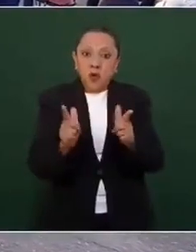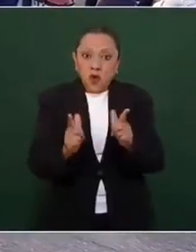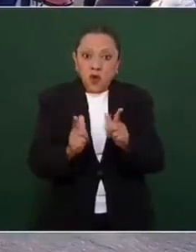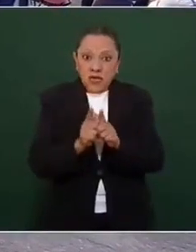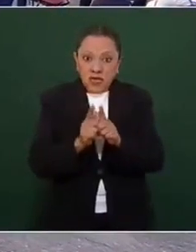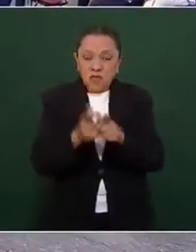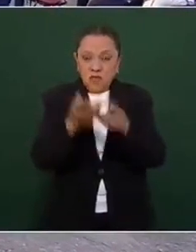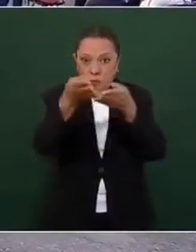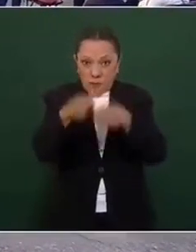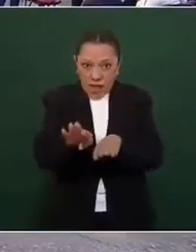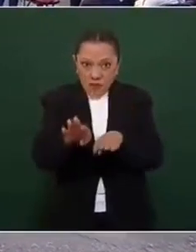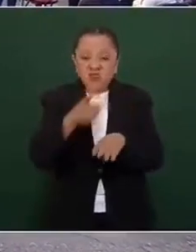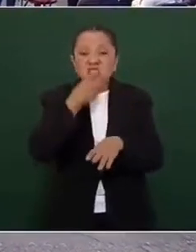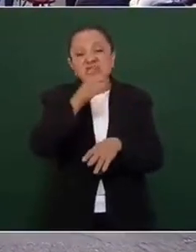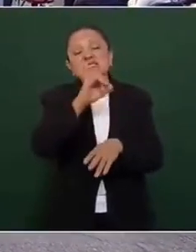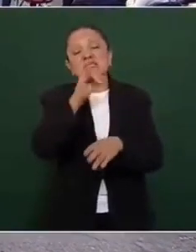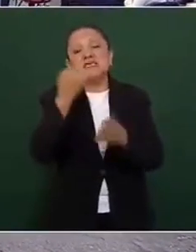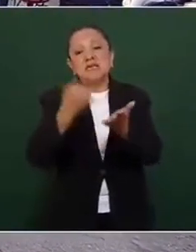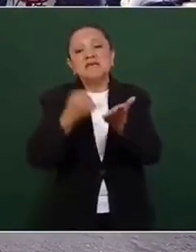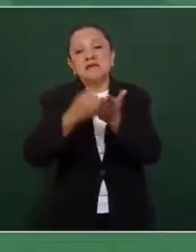pues bien este